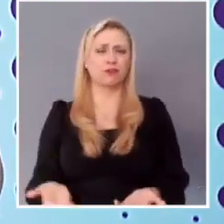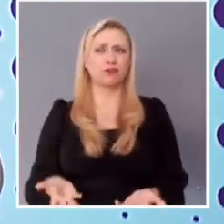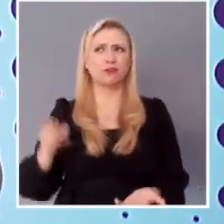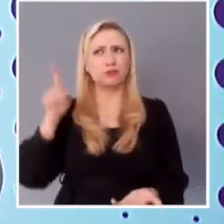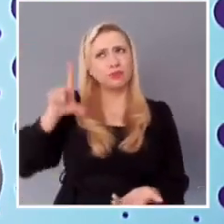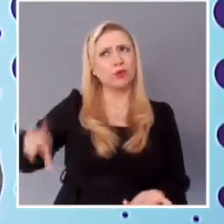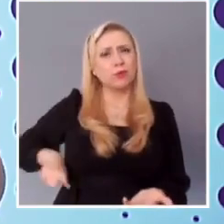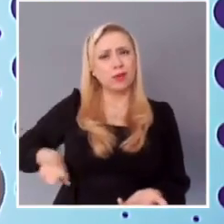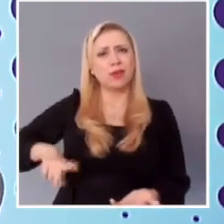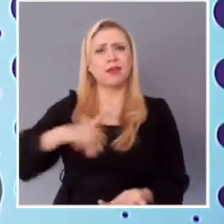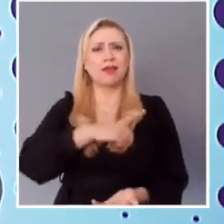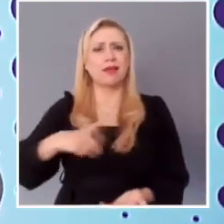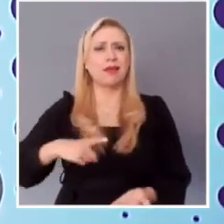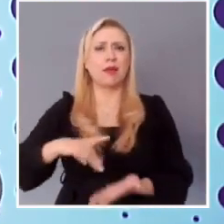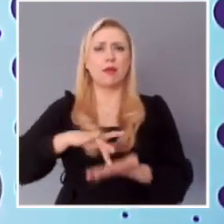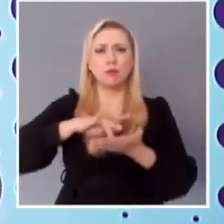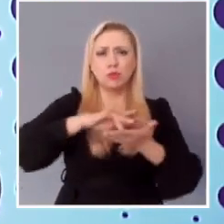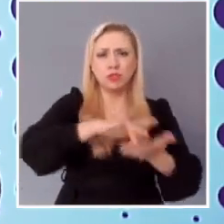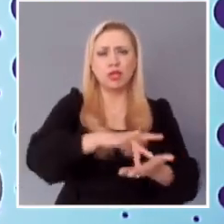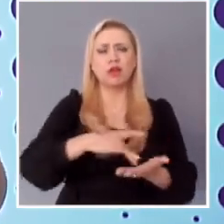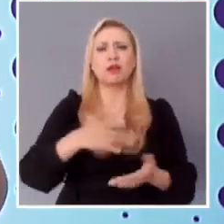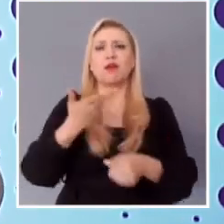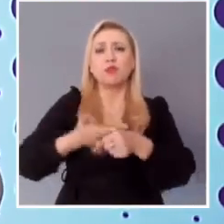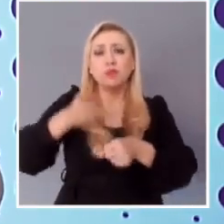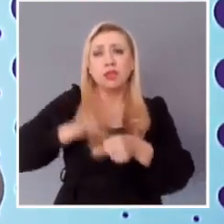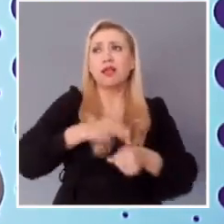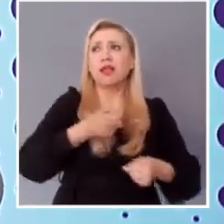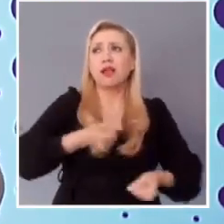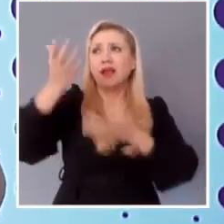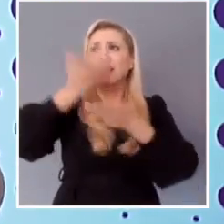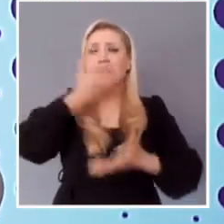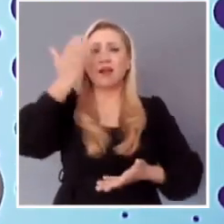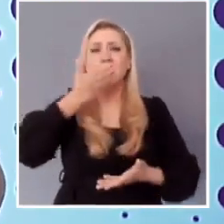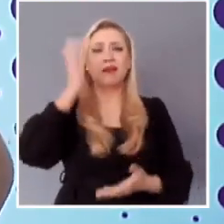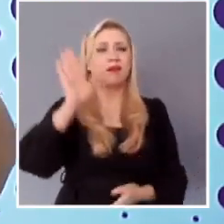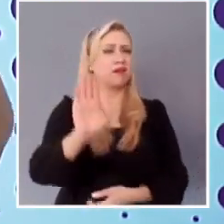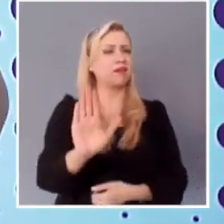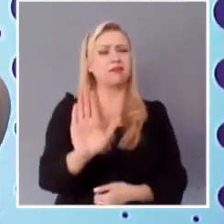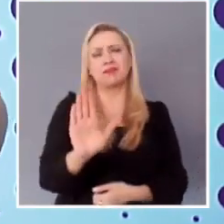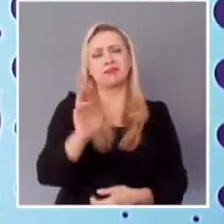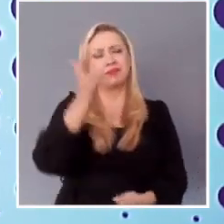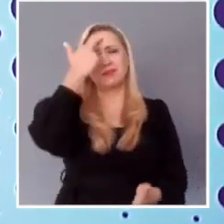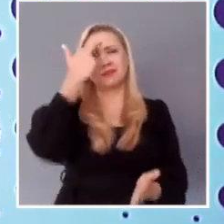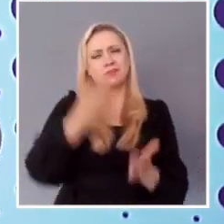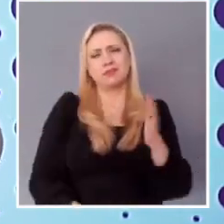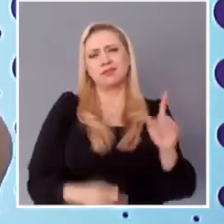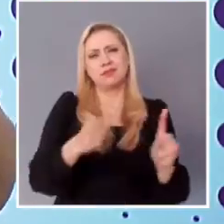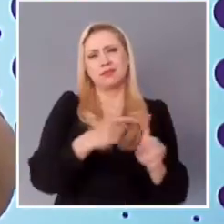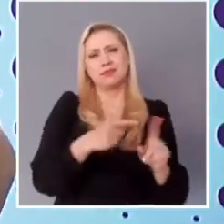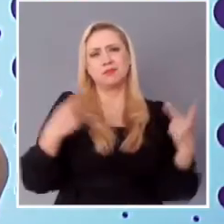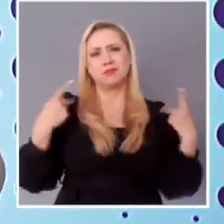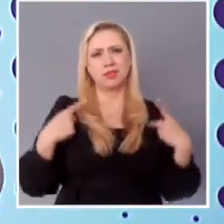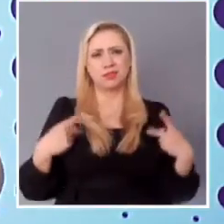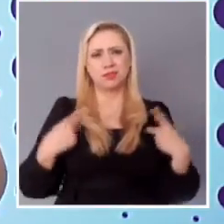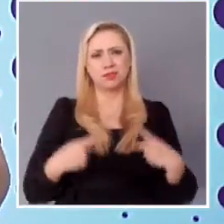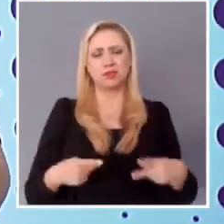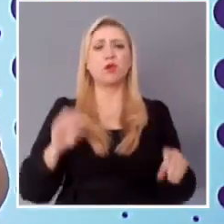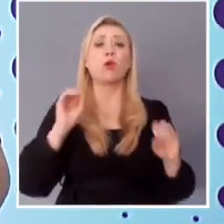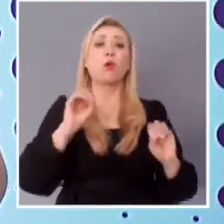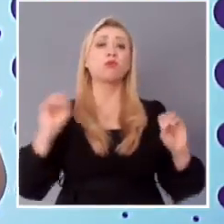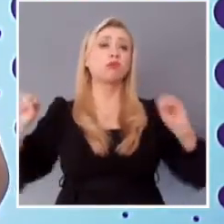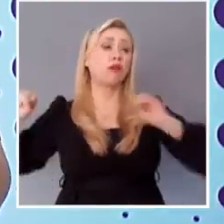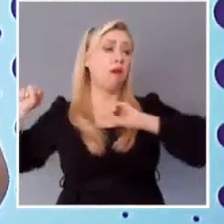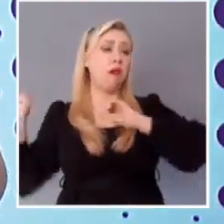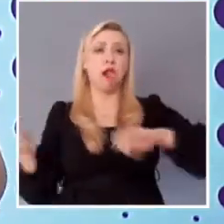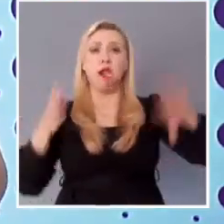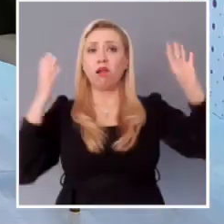y estos procesos de desinstitucionalización que no dañen a la persona, que no sea simplemente botarlas a su suerte, ¿no? Sino que sean